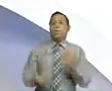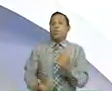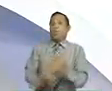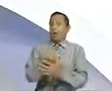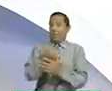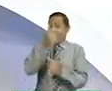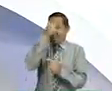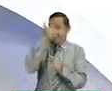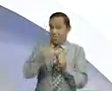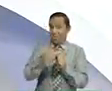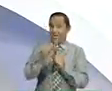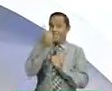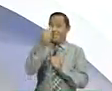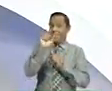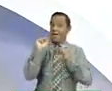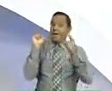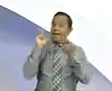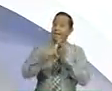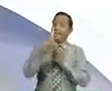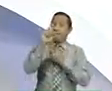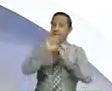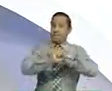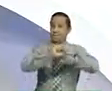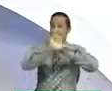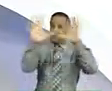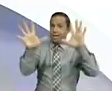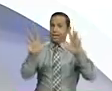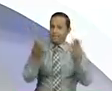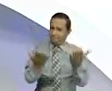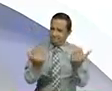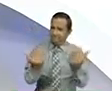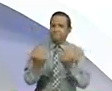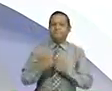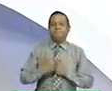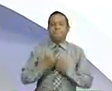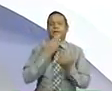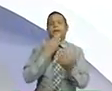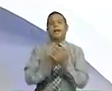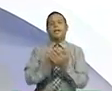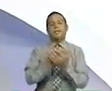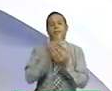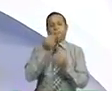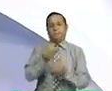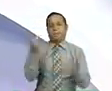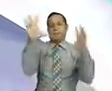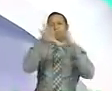de Noticias de la Mañana de 10 a 11 a.m. Ahí los esperamos. Gracias por habernos acompañado. Buenas noches.